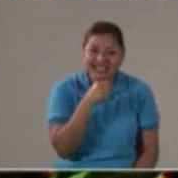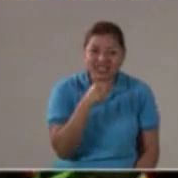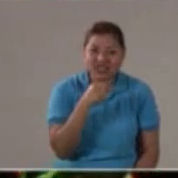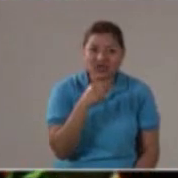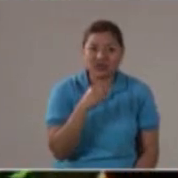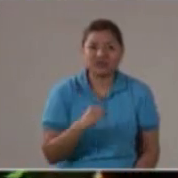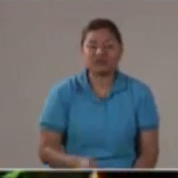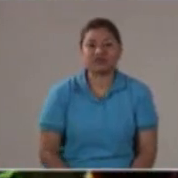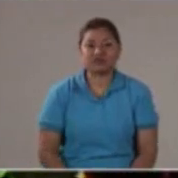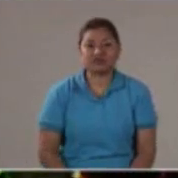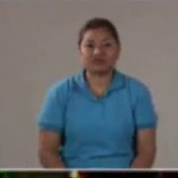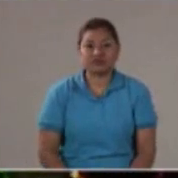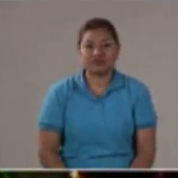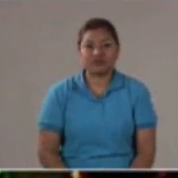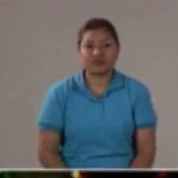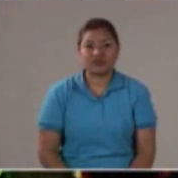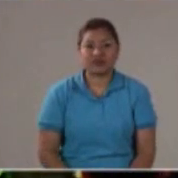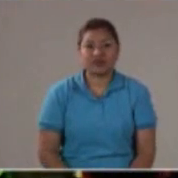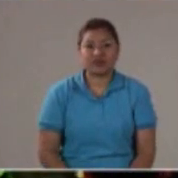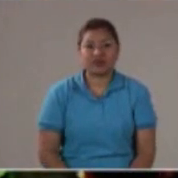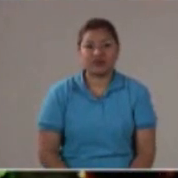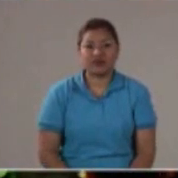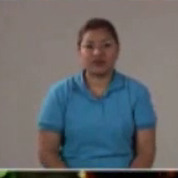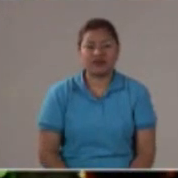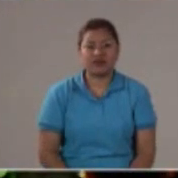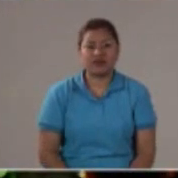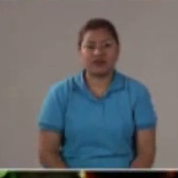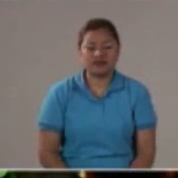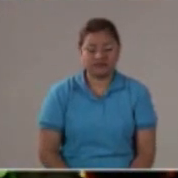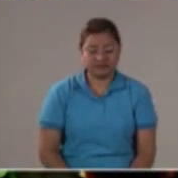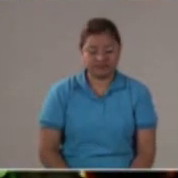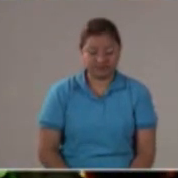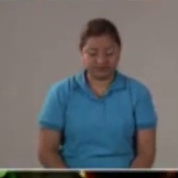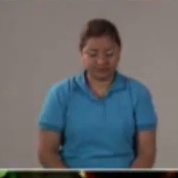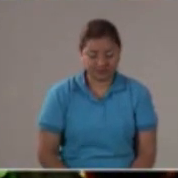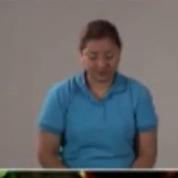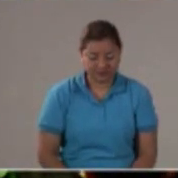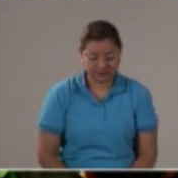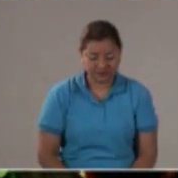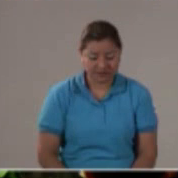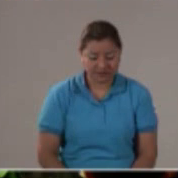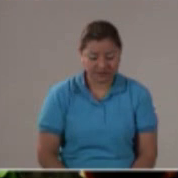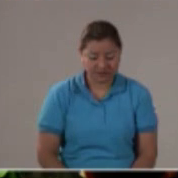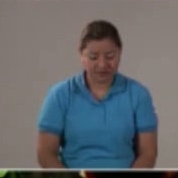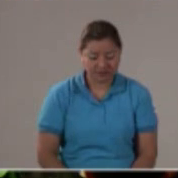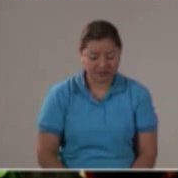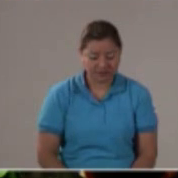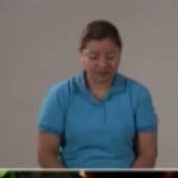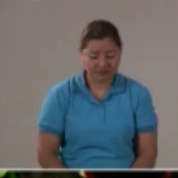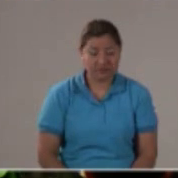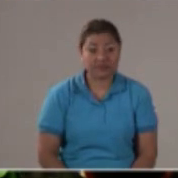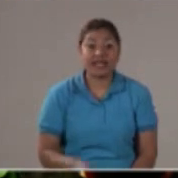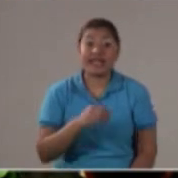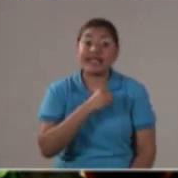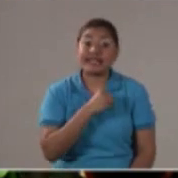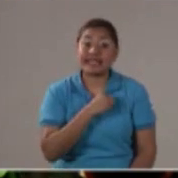favor. ¿Cómo? ¿Sí lo saben o no lo saben? ¿Sí? ¿Cómo dice que dice el himno?